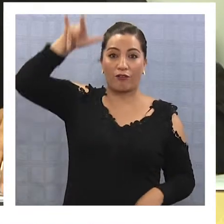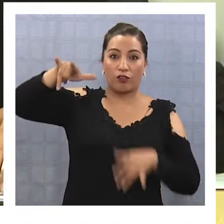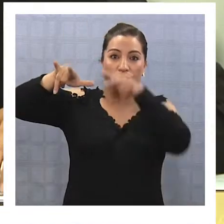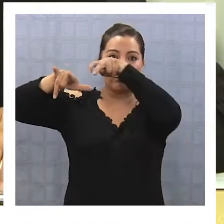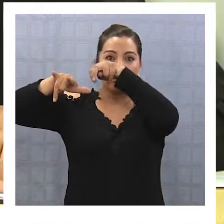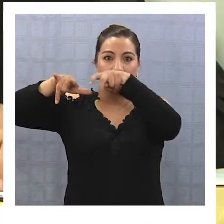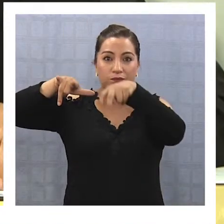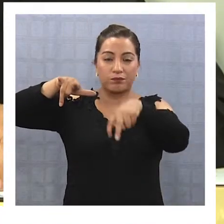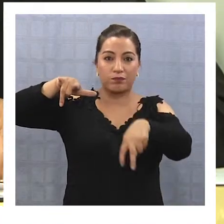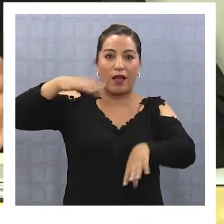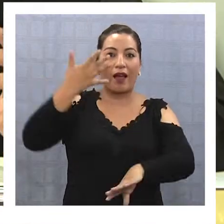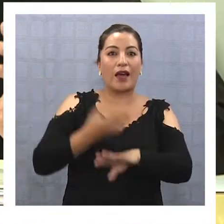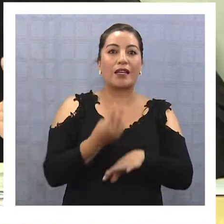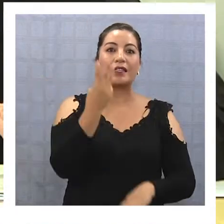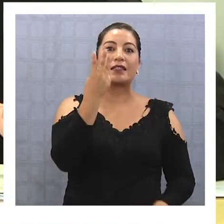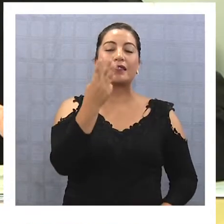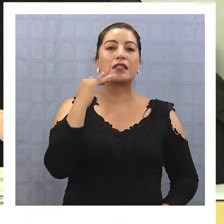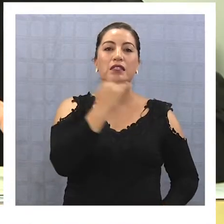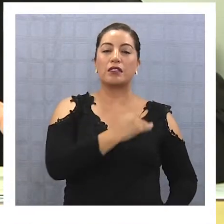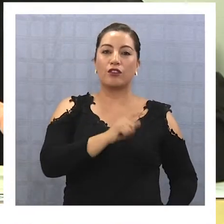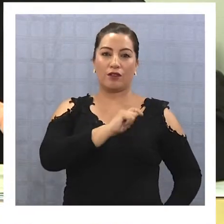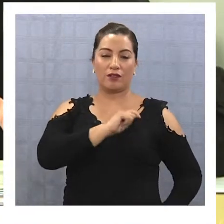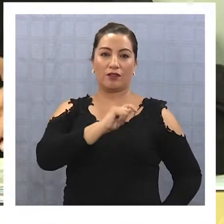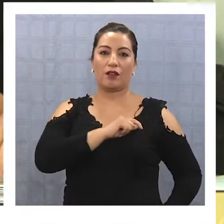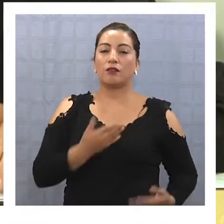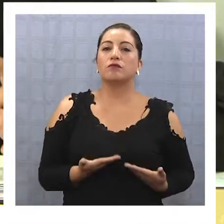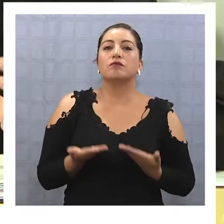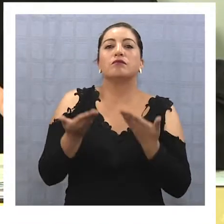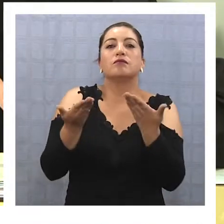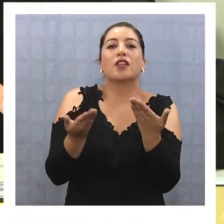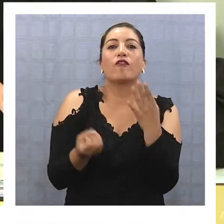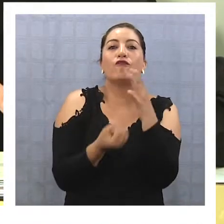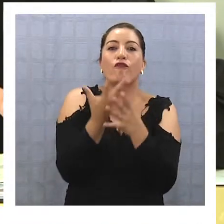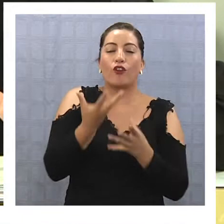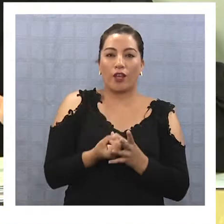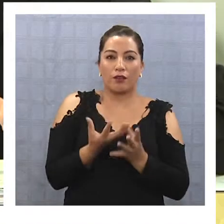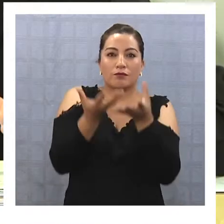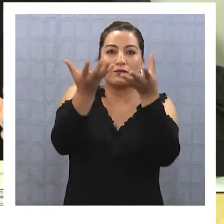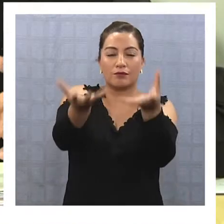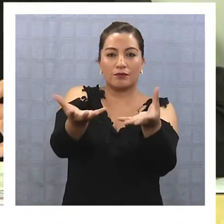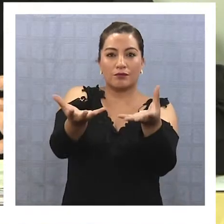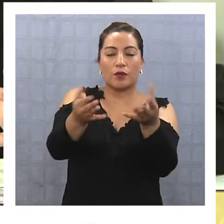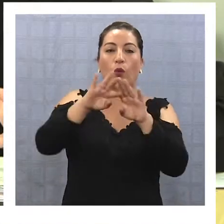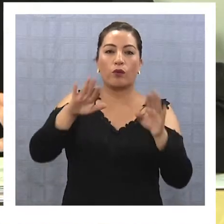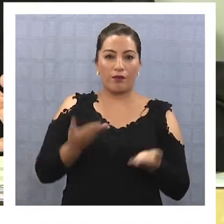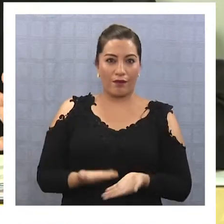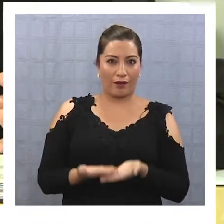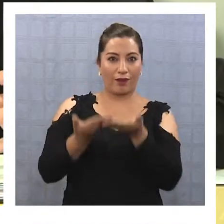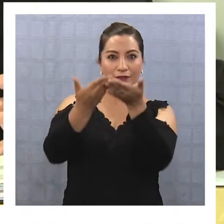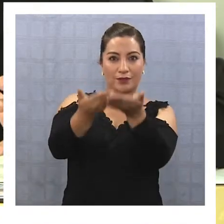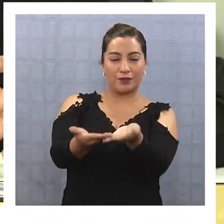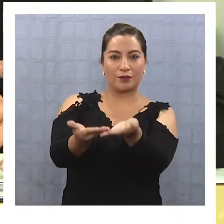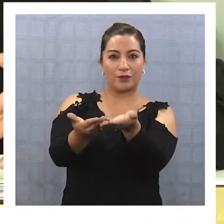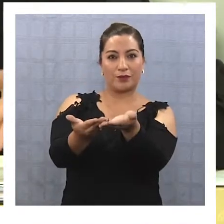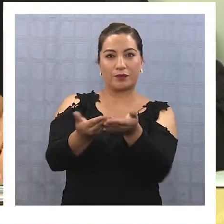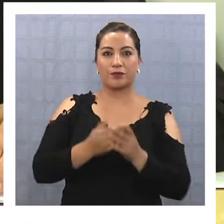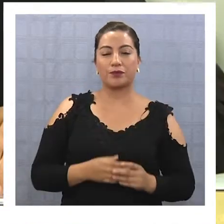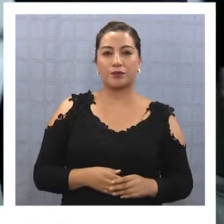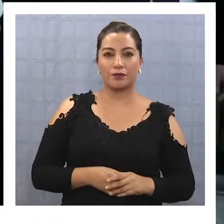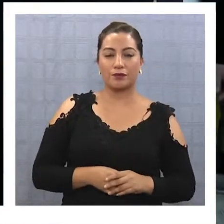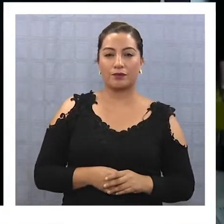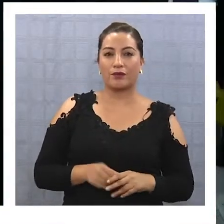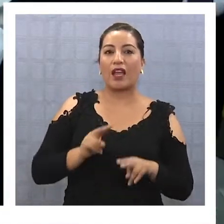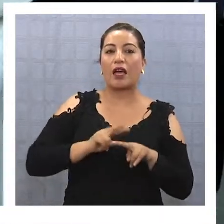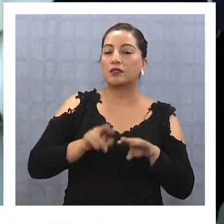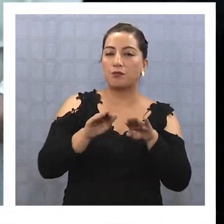habrá tres niños de la Teletón que le ofrecerán también un ramo de flores y un regalo hecho por